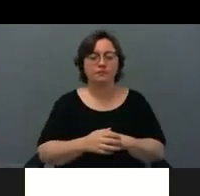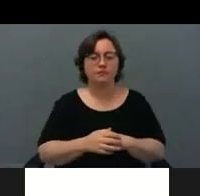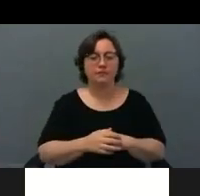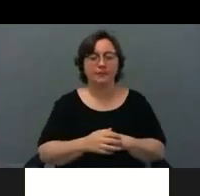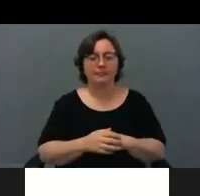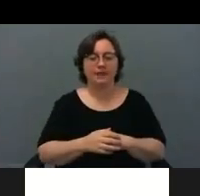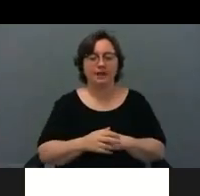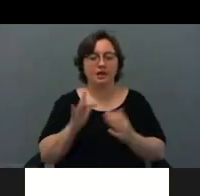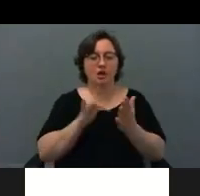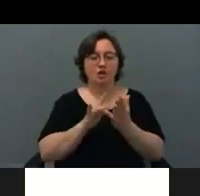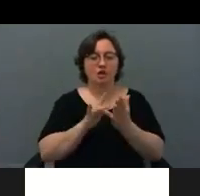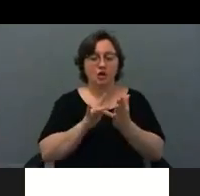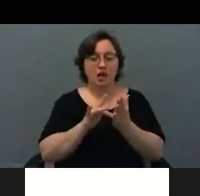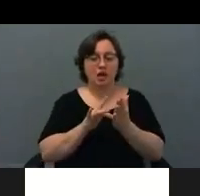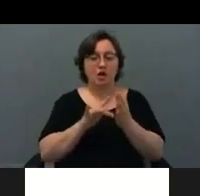Allá por el 2020,